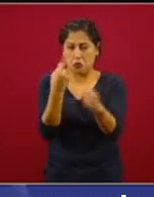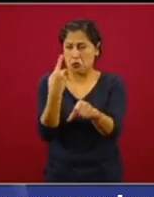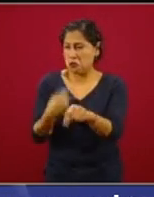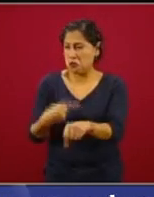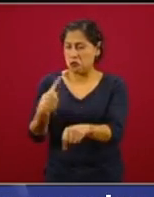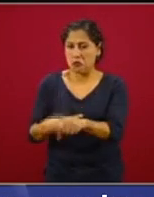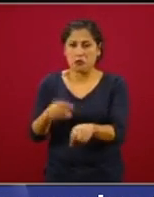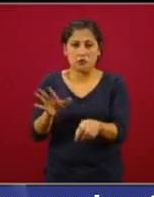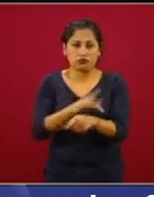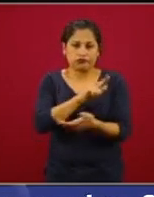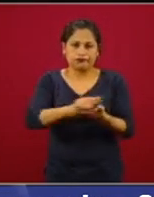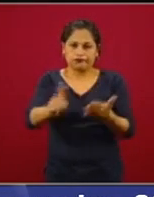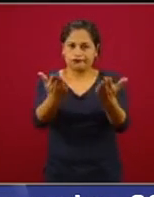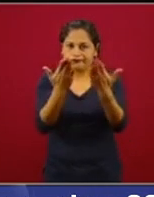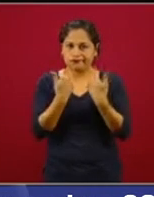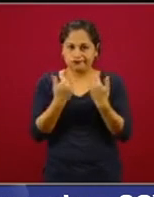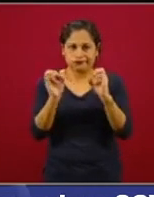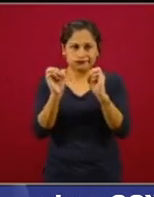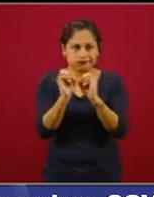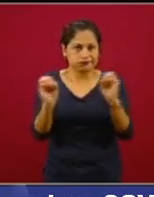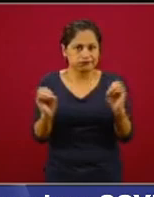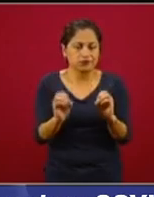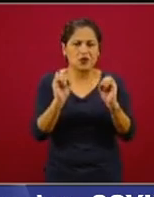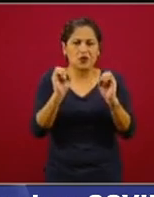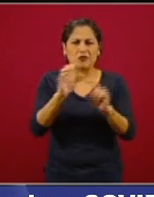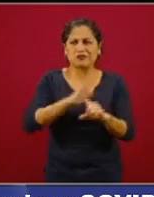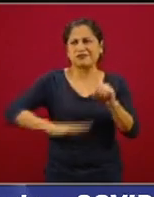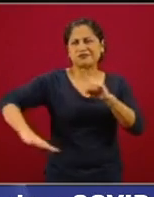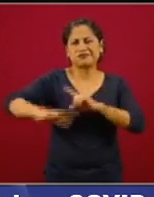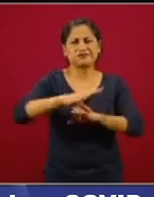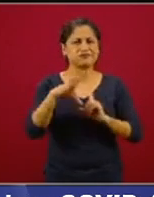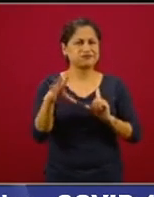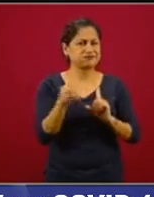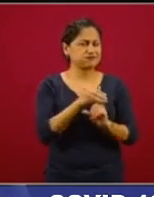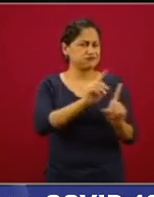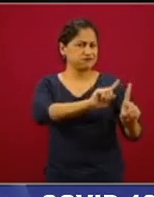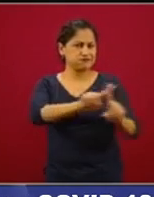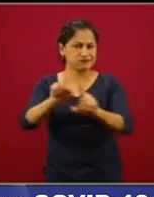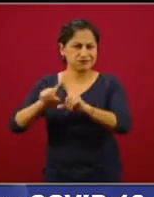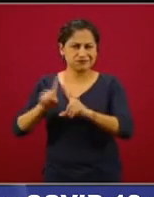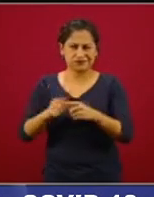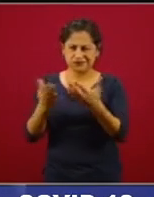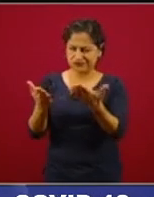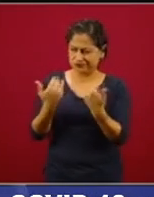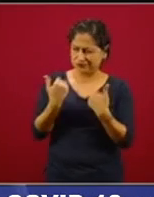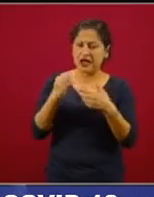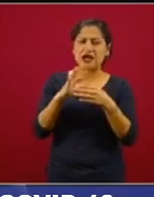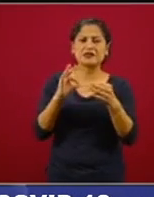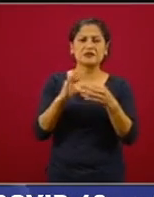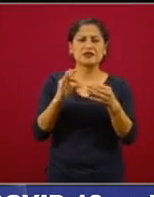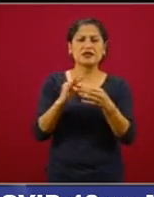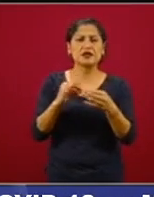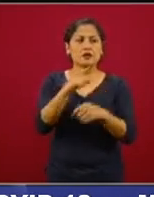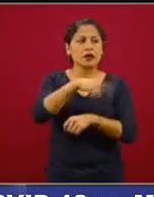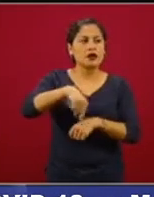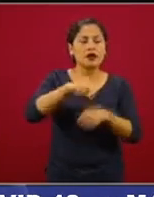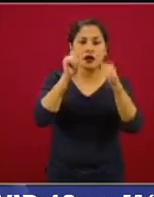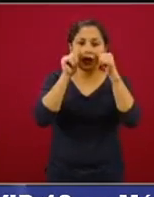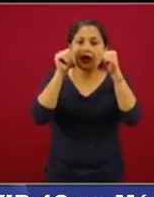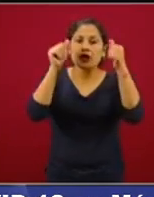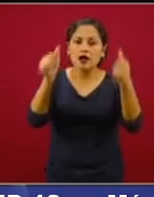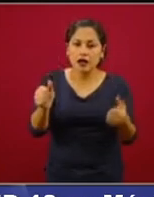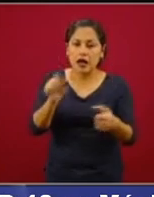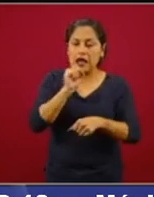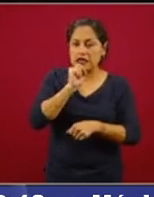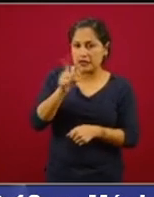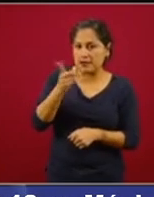falta de higiene, por las situaciones en el ambiente. Si nos habla un poquito de eso hacia la ciudadanía, y si algún estado ha